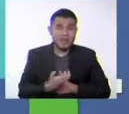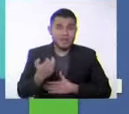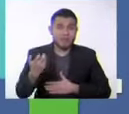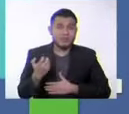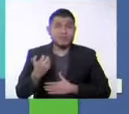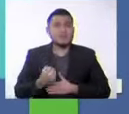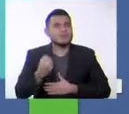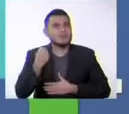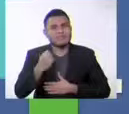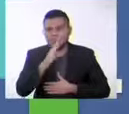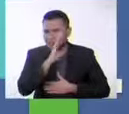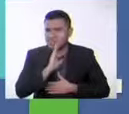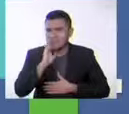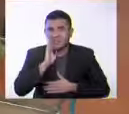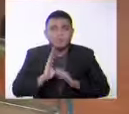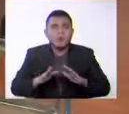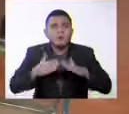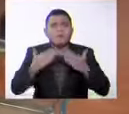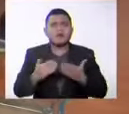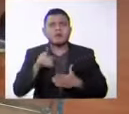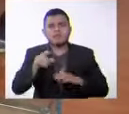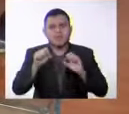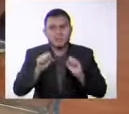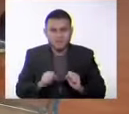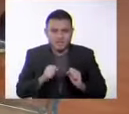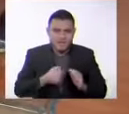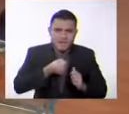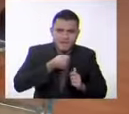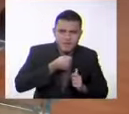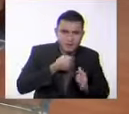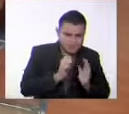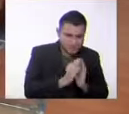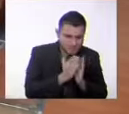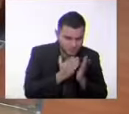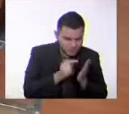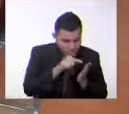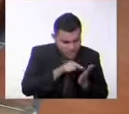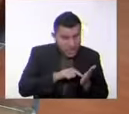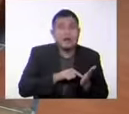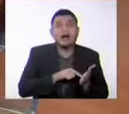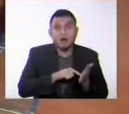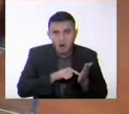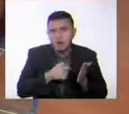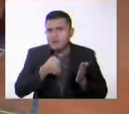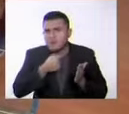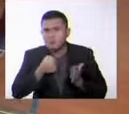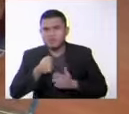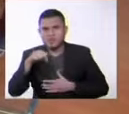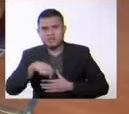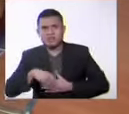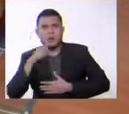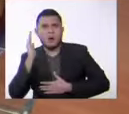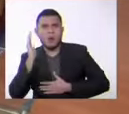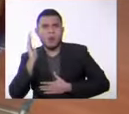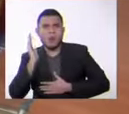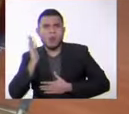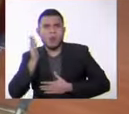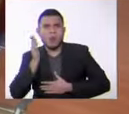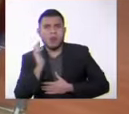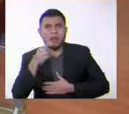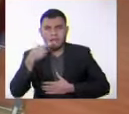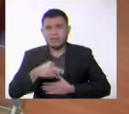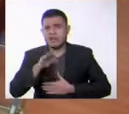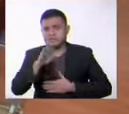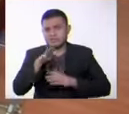bachillerato para que puedan contrastar la información que acá se brinda con la información que ellos poseen, con la realidad de su